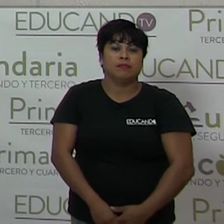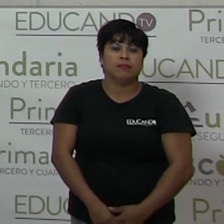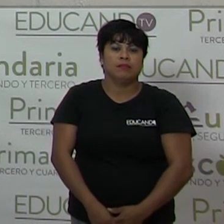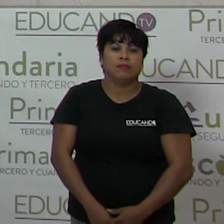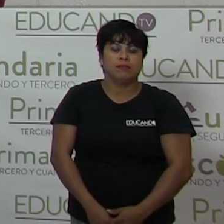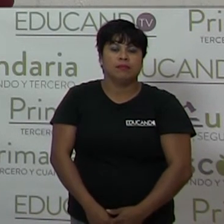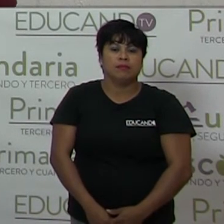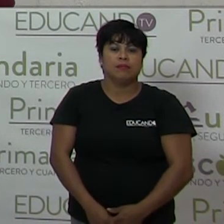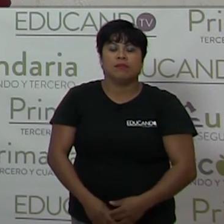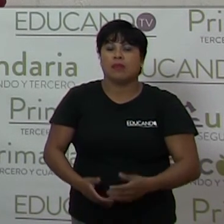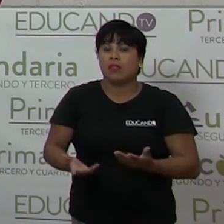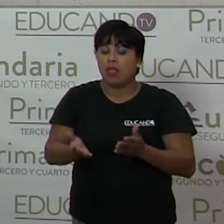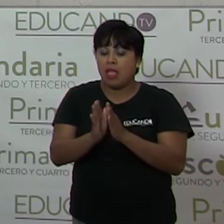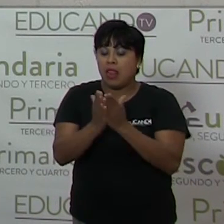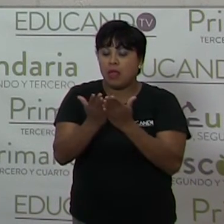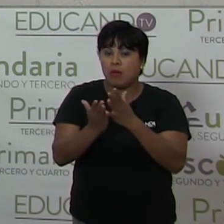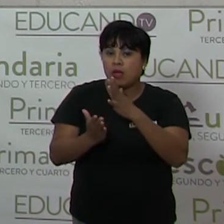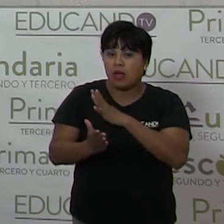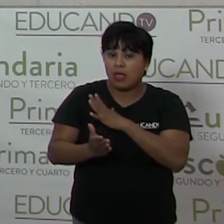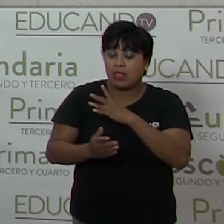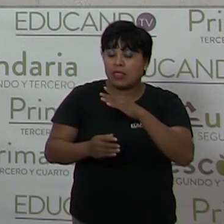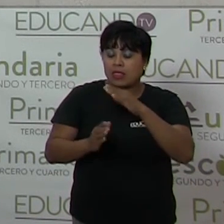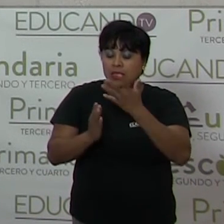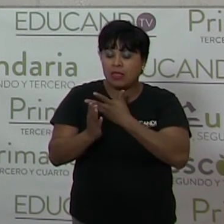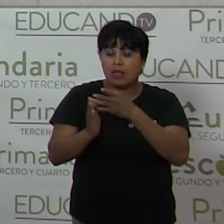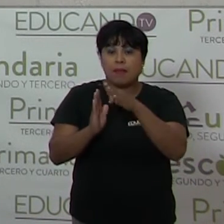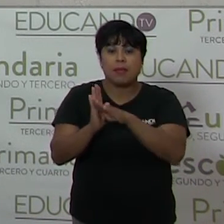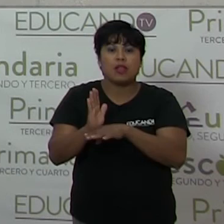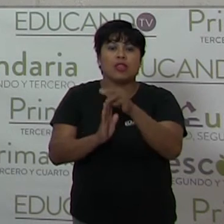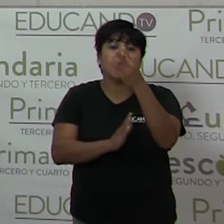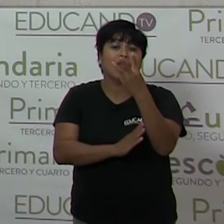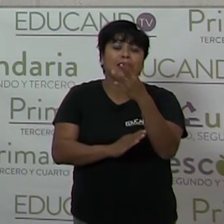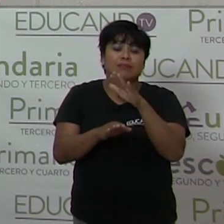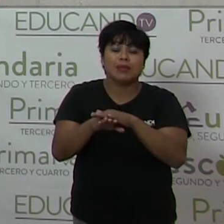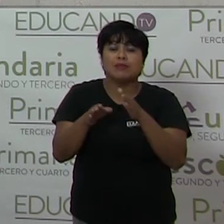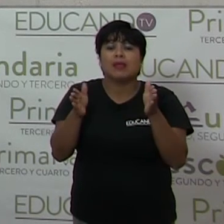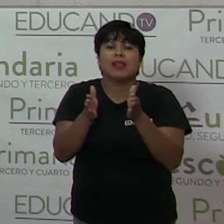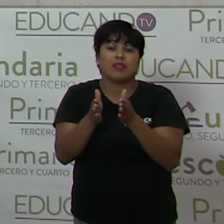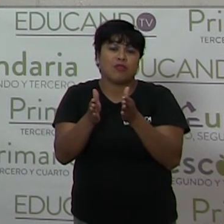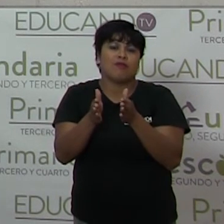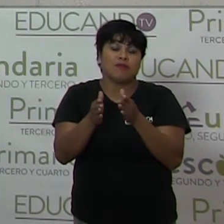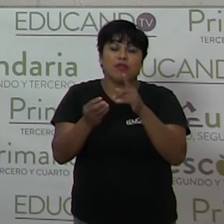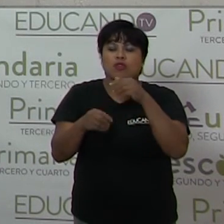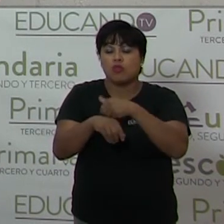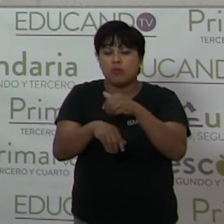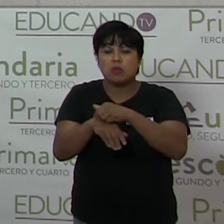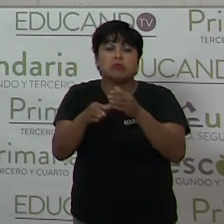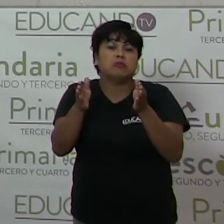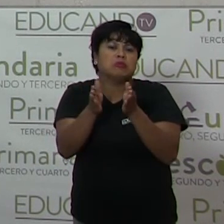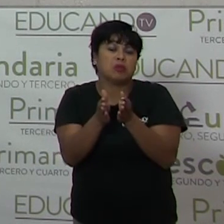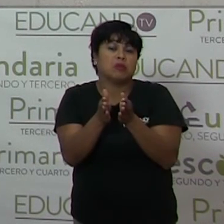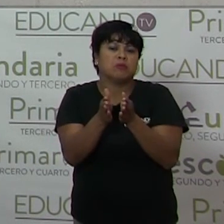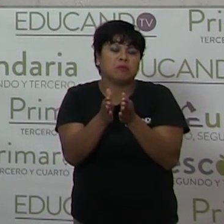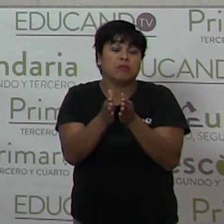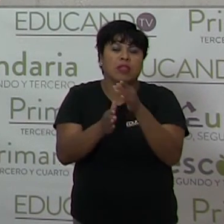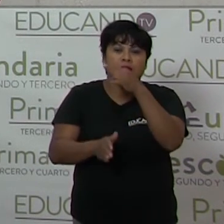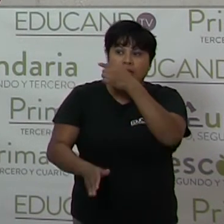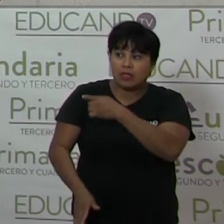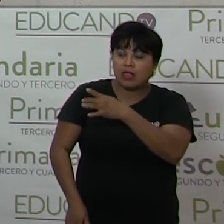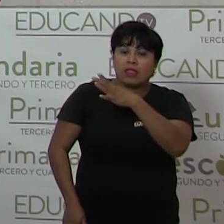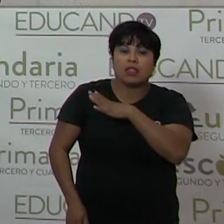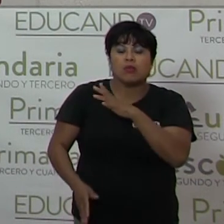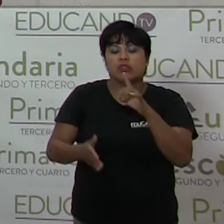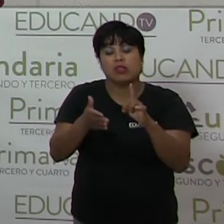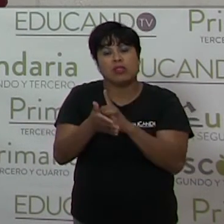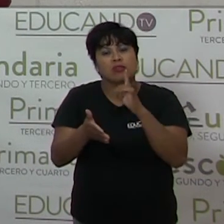logro lo que vale el libro el número que vale menos es el 13 es el más pequeñito desde los números chiquitos y tenemos